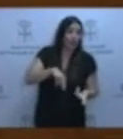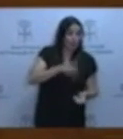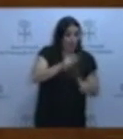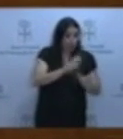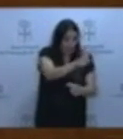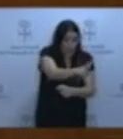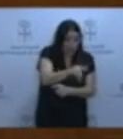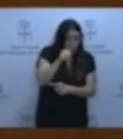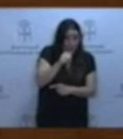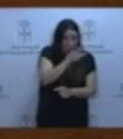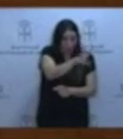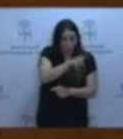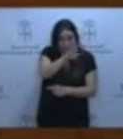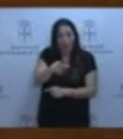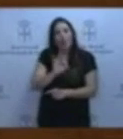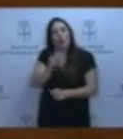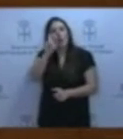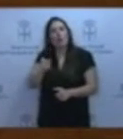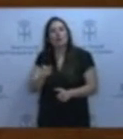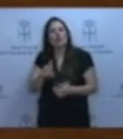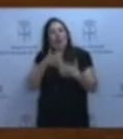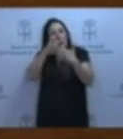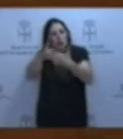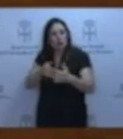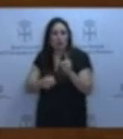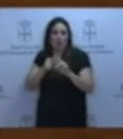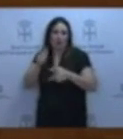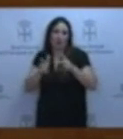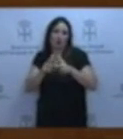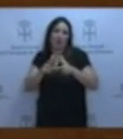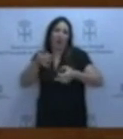manos llenas o los que luchan por una sociedad más justa?